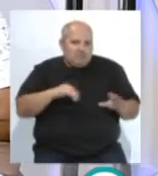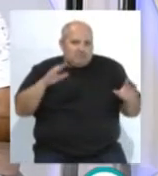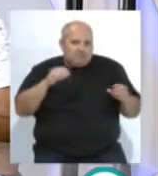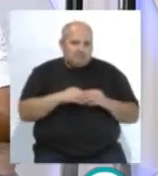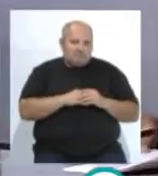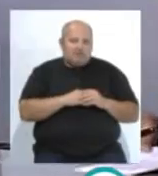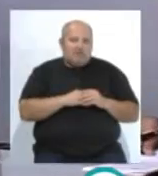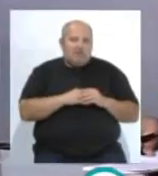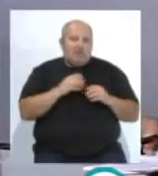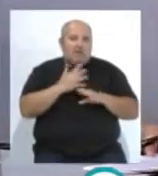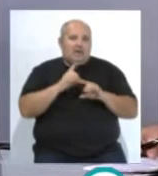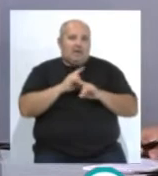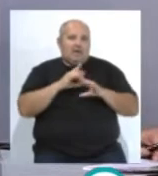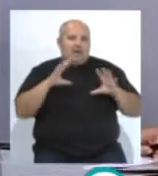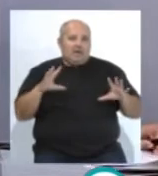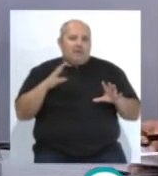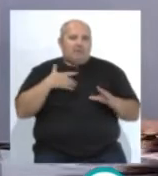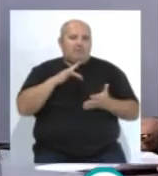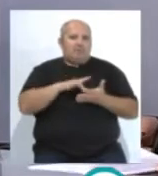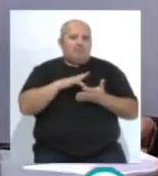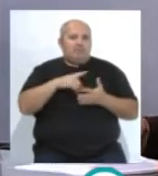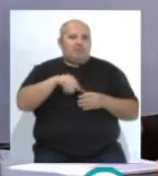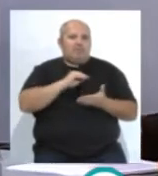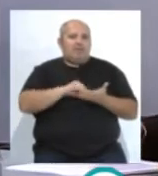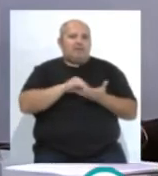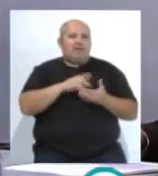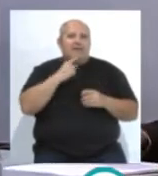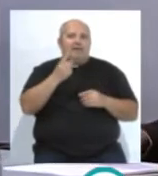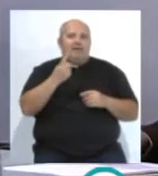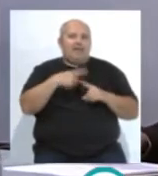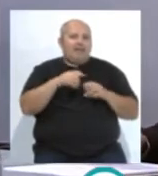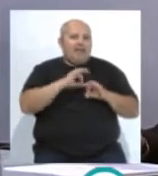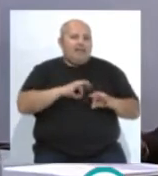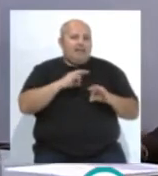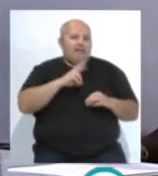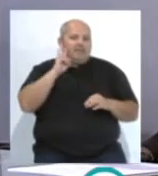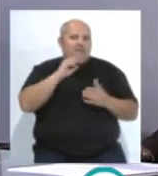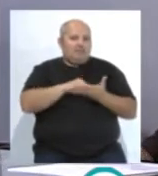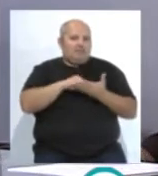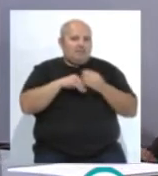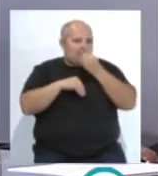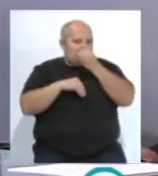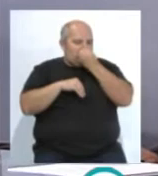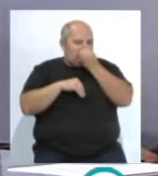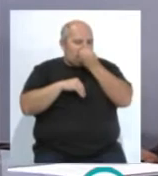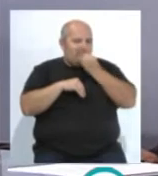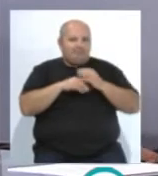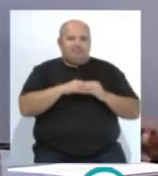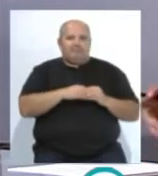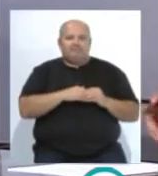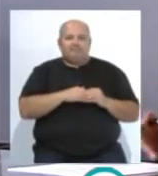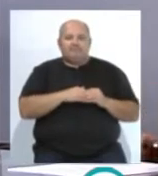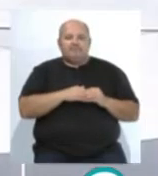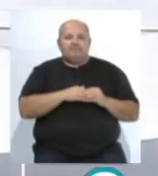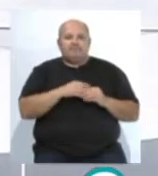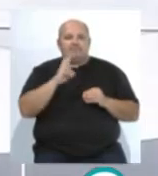la jugada era tan clara, creo que incluso los mismos periodistas no han podido rebatirle ni decirle nada porque ellos lo han visto todo en el terreno de juego. Y además ha sido muy claro. Se